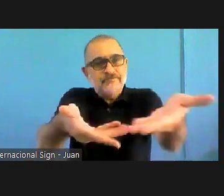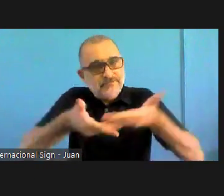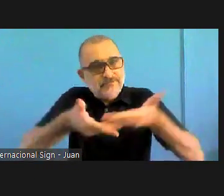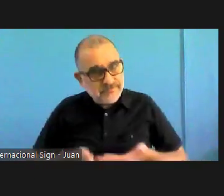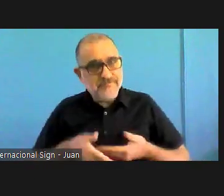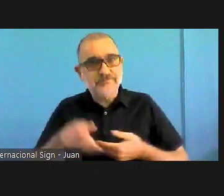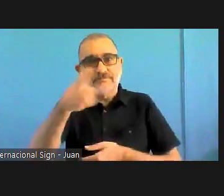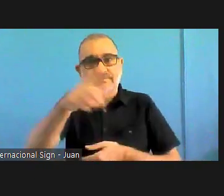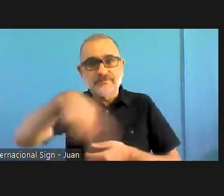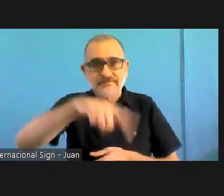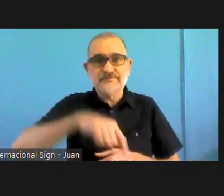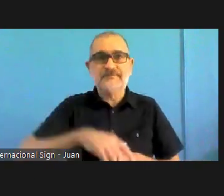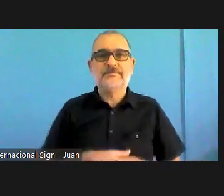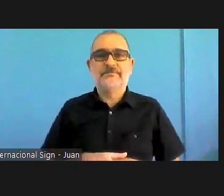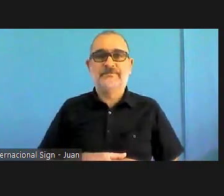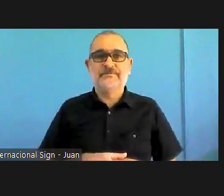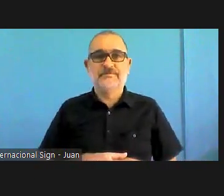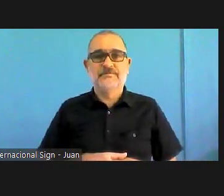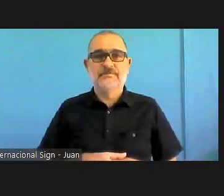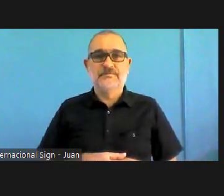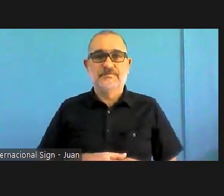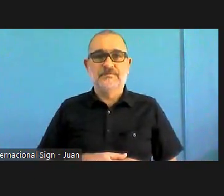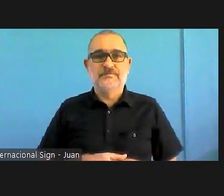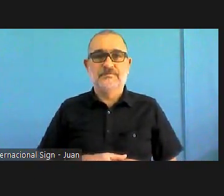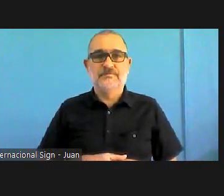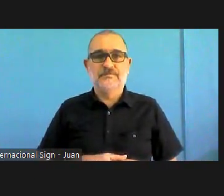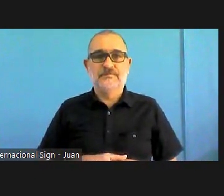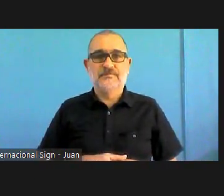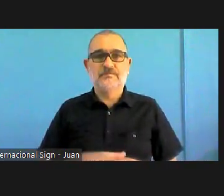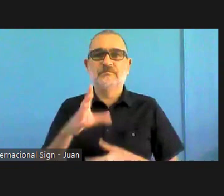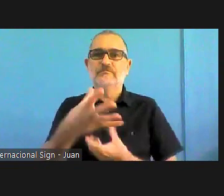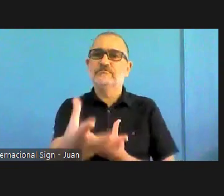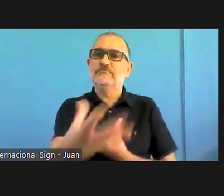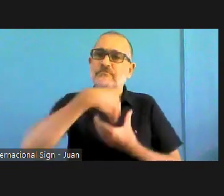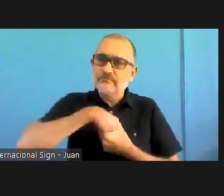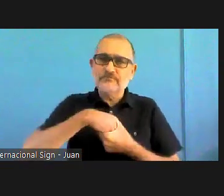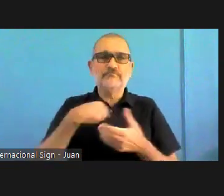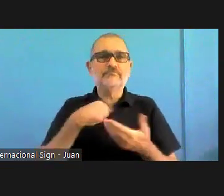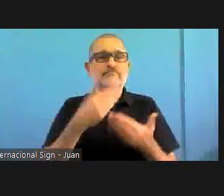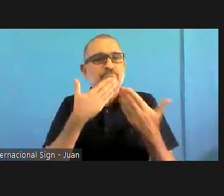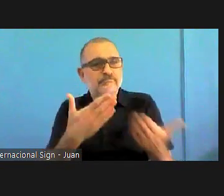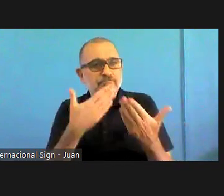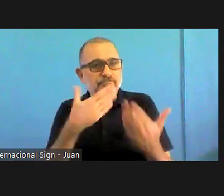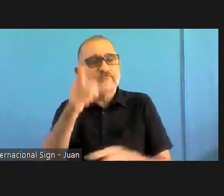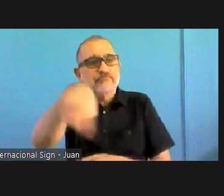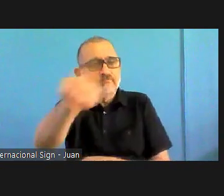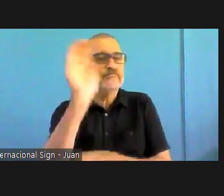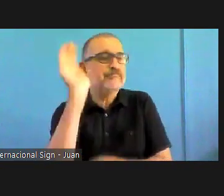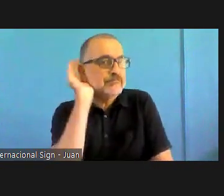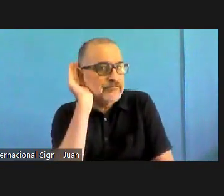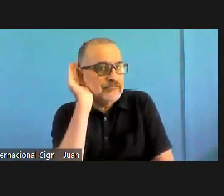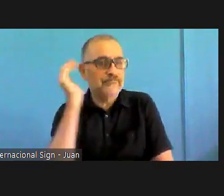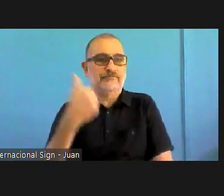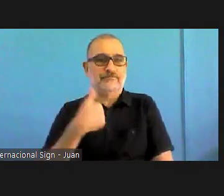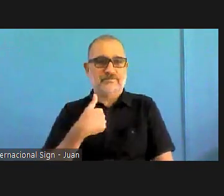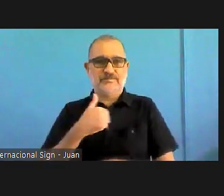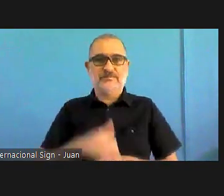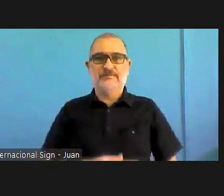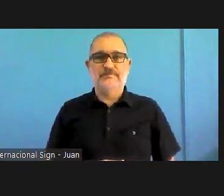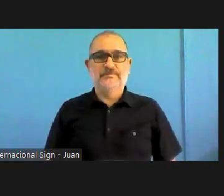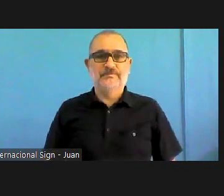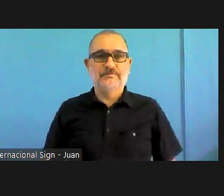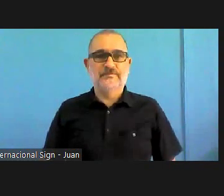que participan en el evento. Quería compartir con ustedes lo que son los objetivos estratégicos de